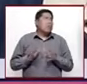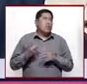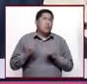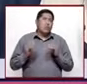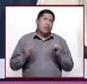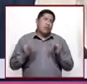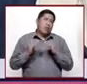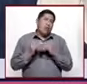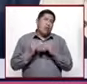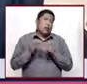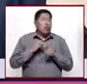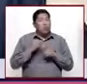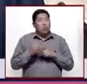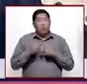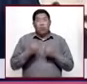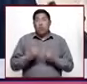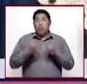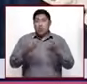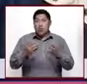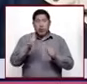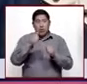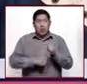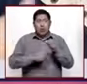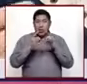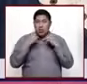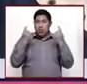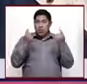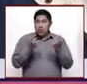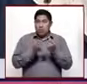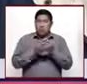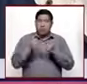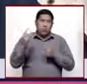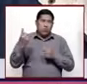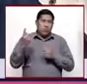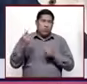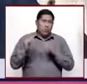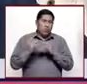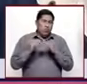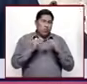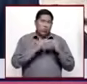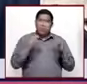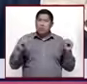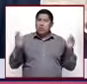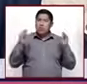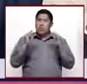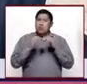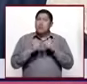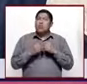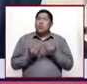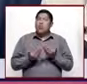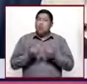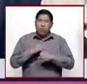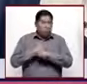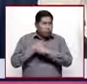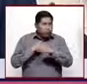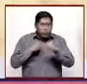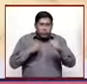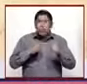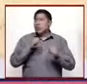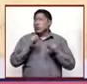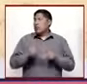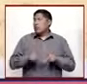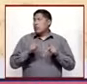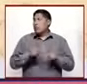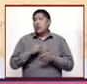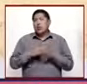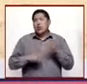de La Paz o si se va a entregar en cada departamento, y de ser solamente en la ciudad de La Paz, cómo se va a hacer conocer esto a la ciudadanía,